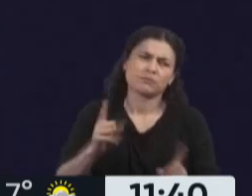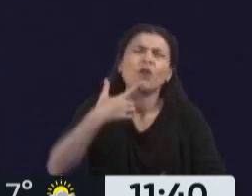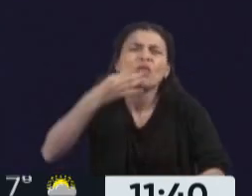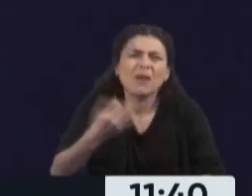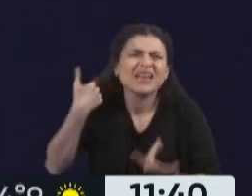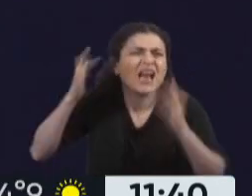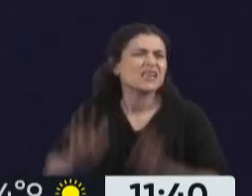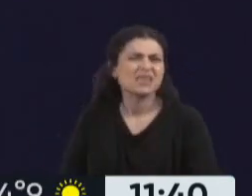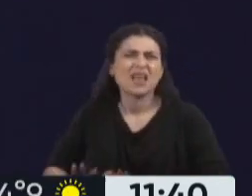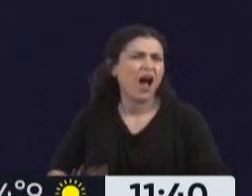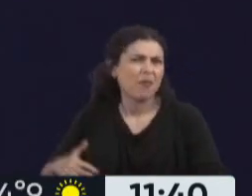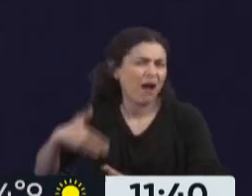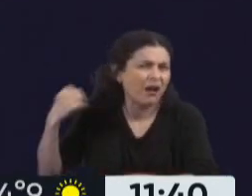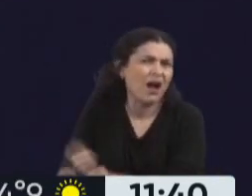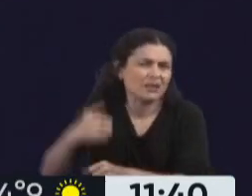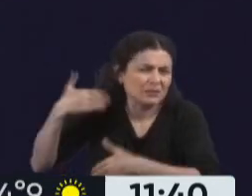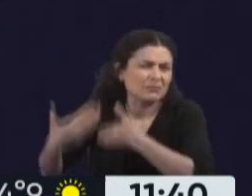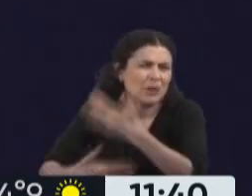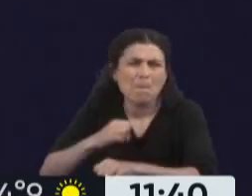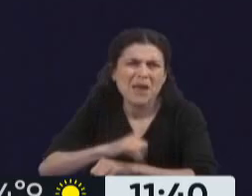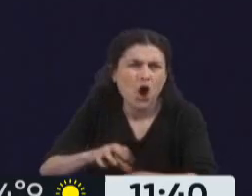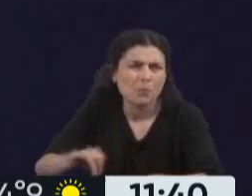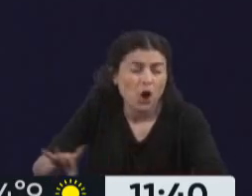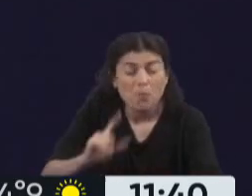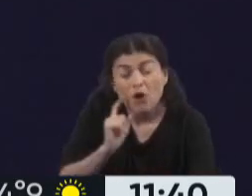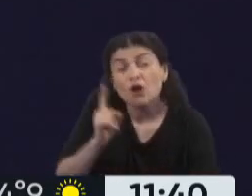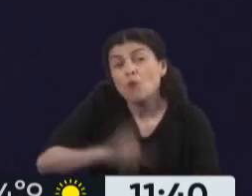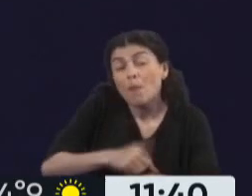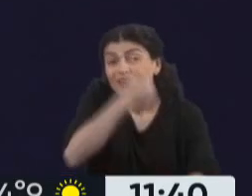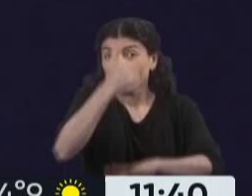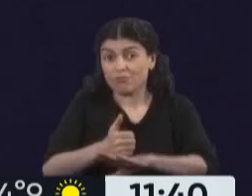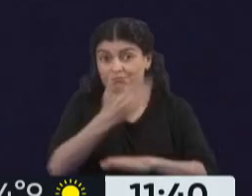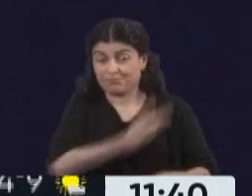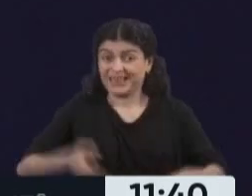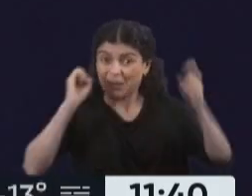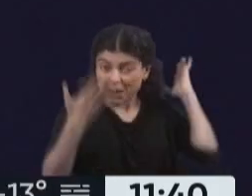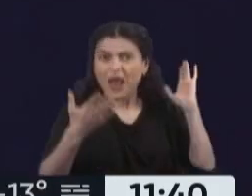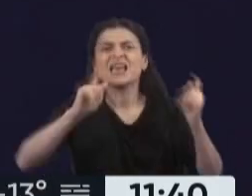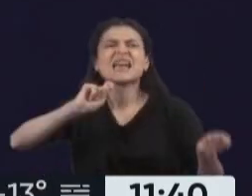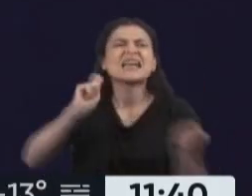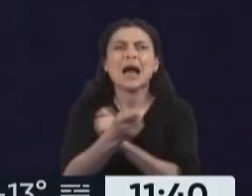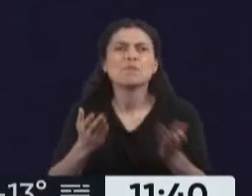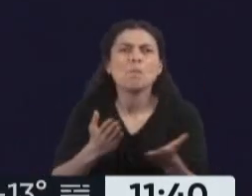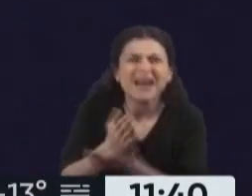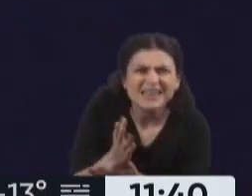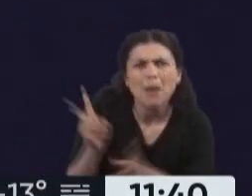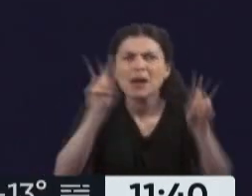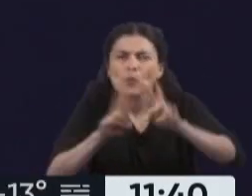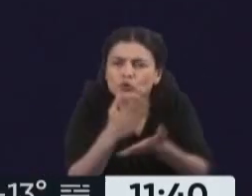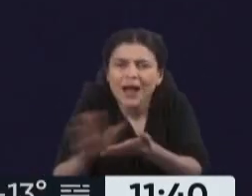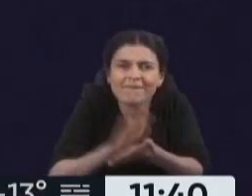realidad es un proceso de corrección de todo lo que se hizo mal durante décadas, de todo el desastre que han